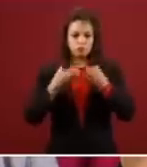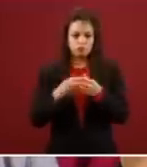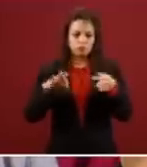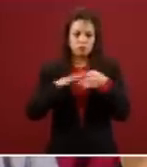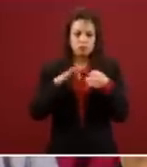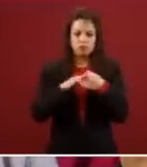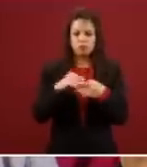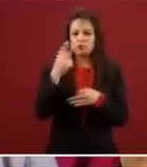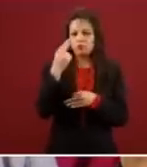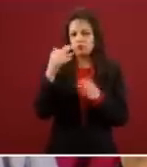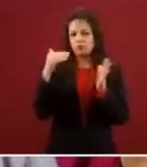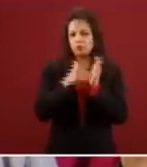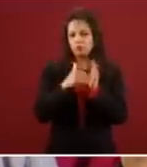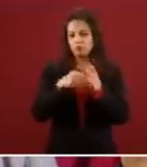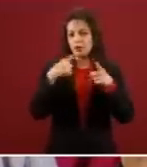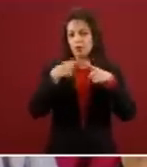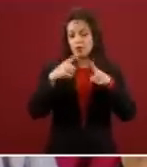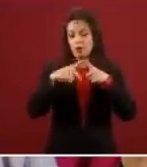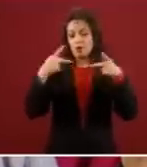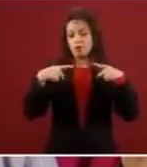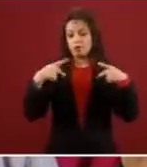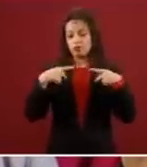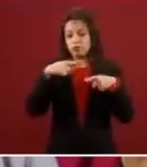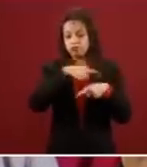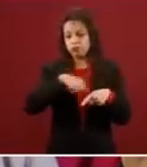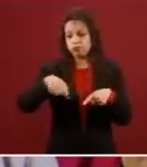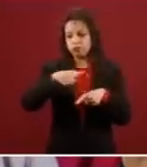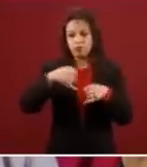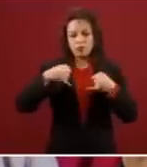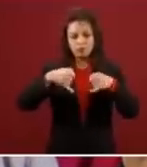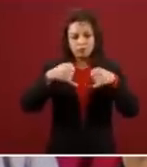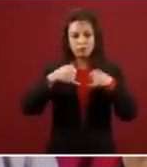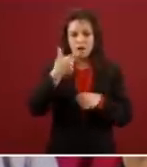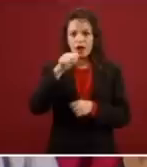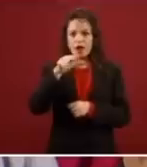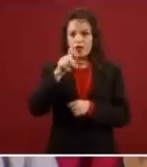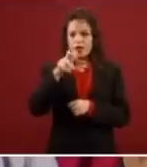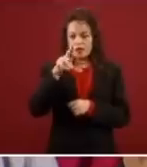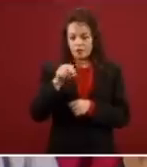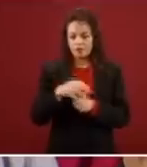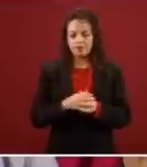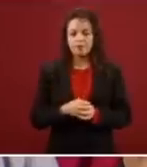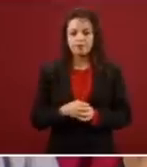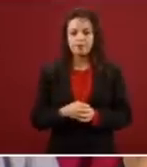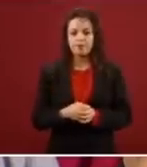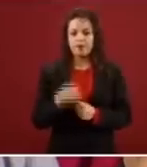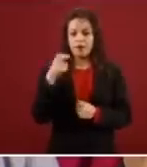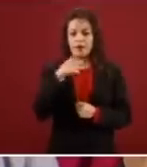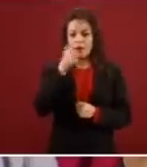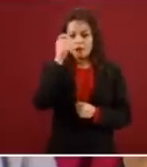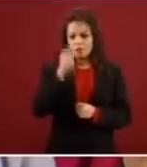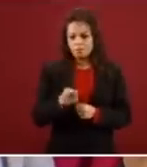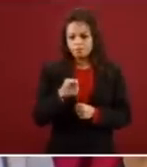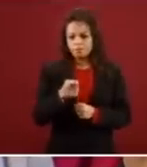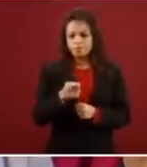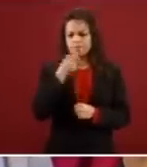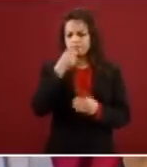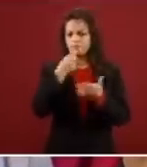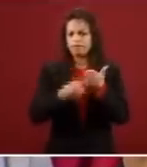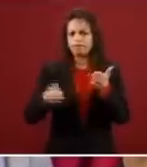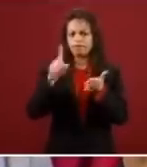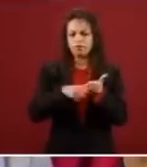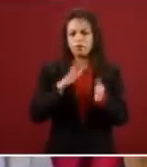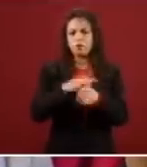25,000 ganaderos productores, porque la elección de presidente del organismo fue impugnada por presuntas irregularidades